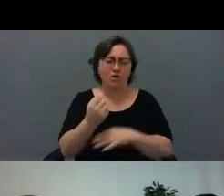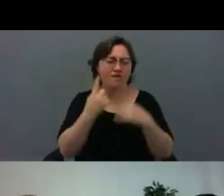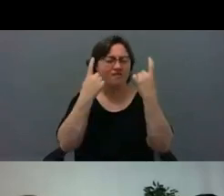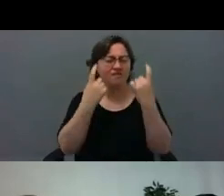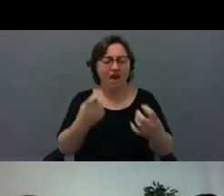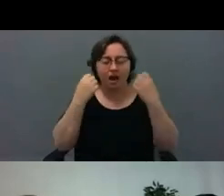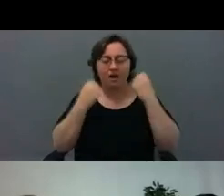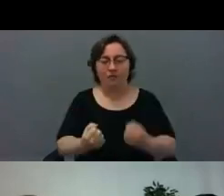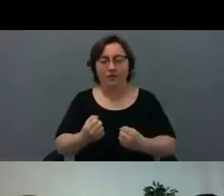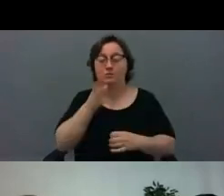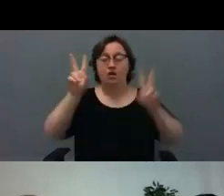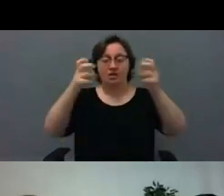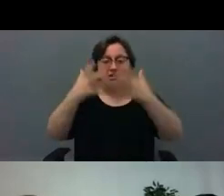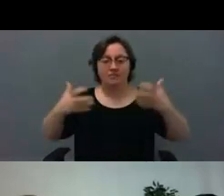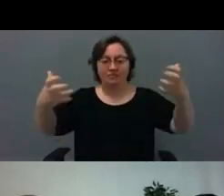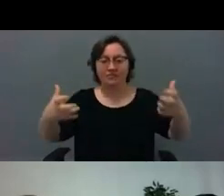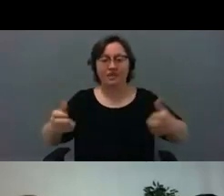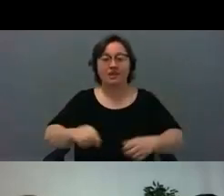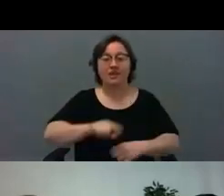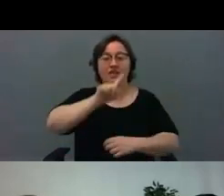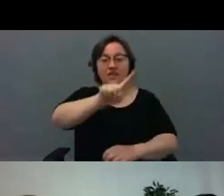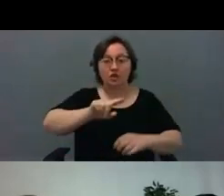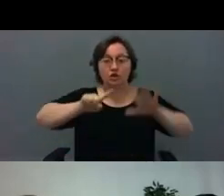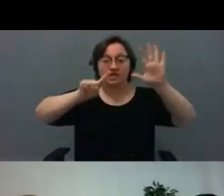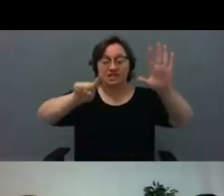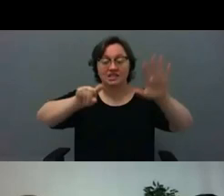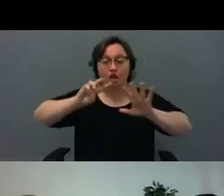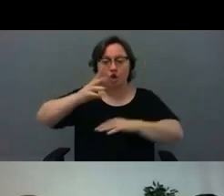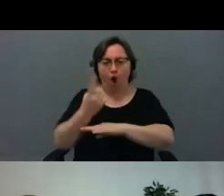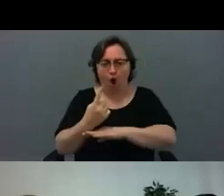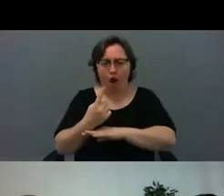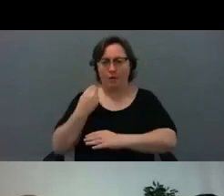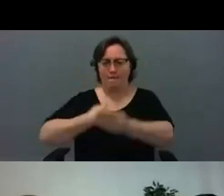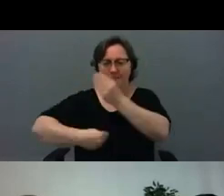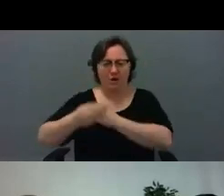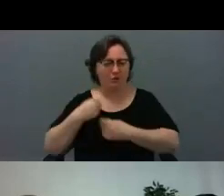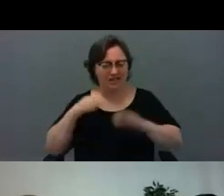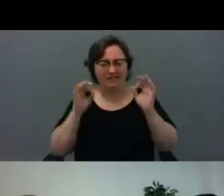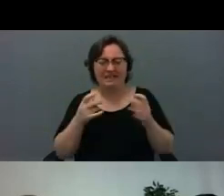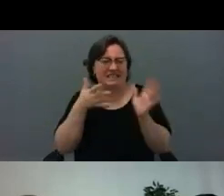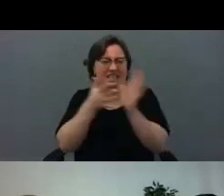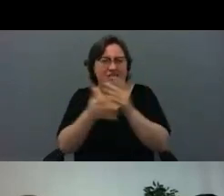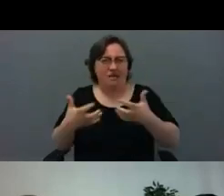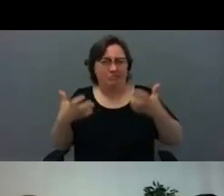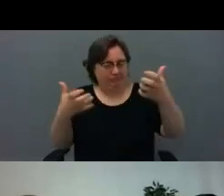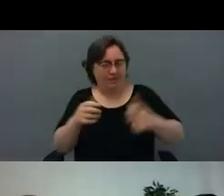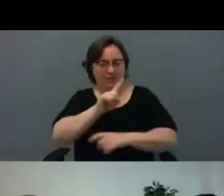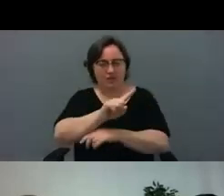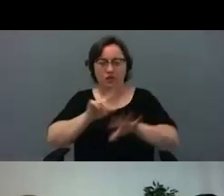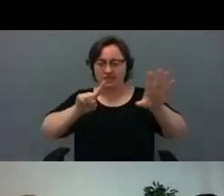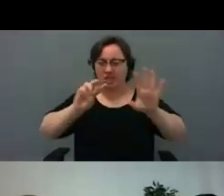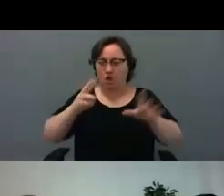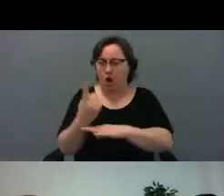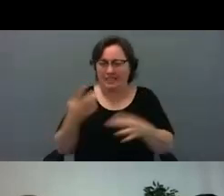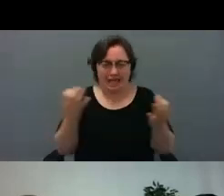Por eso ese lema de 168 horas, que muchos preguntan, y os habrán preguntado, ¿y qué significado tiene este? Y